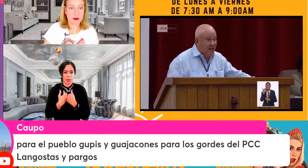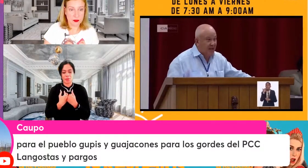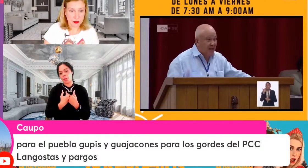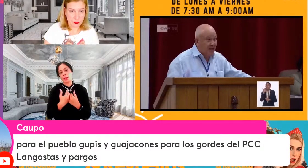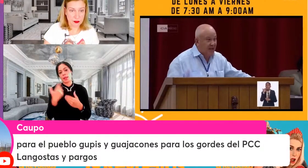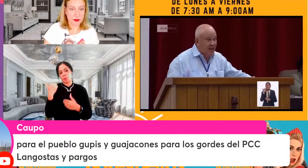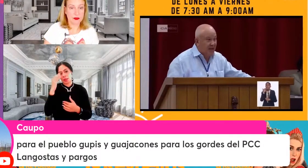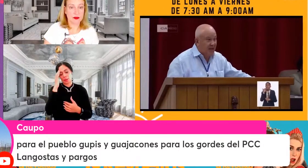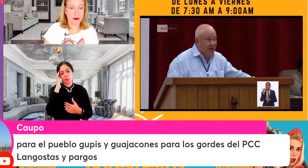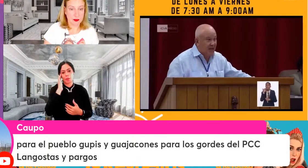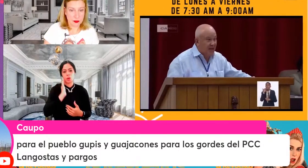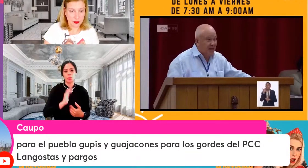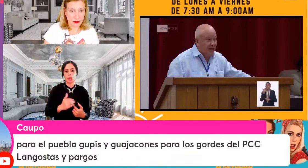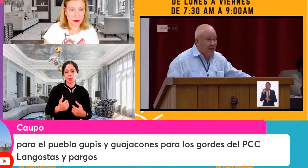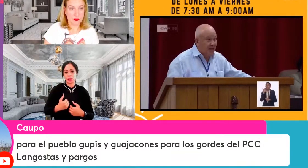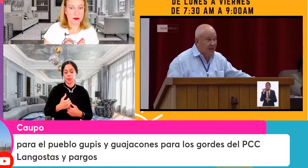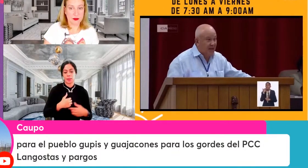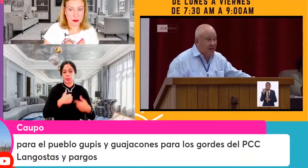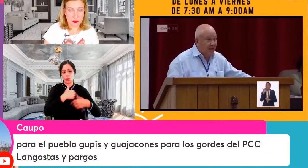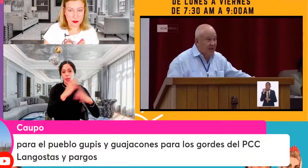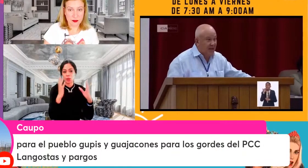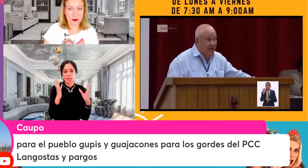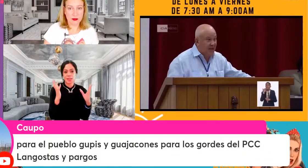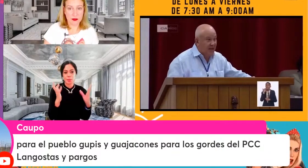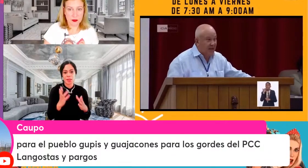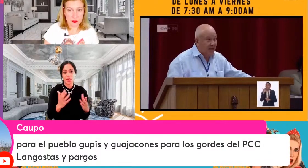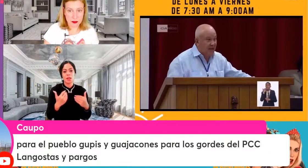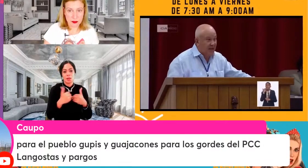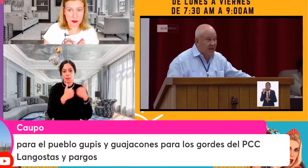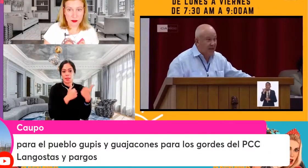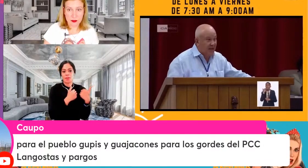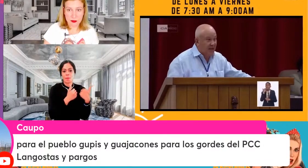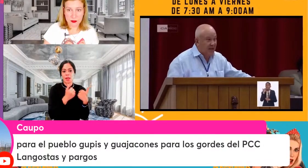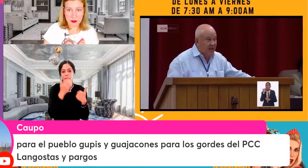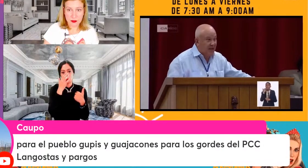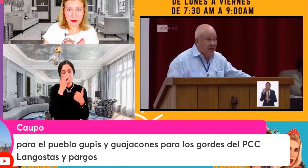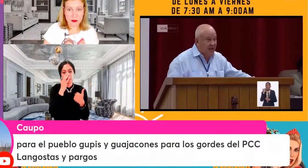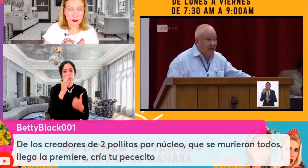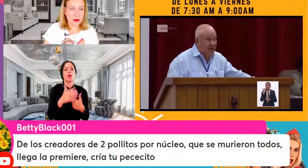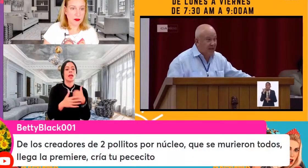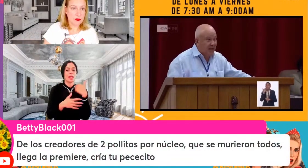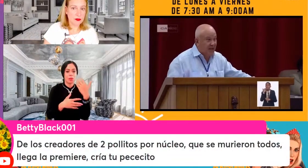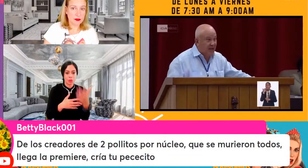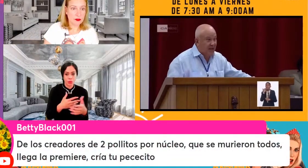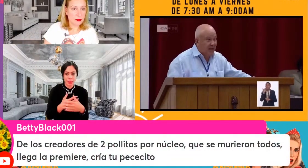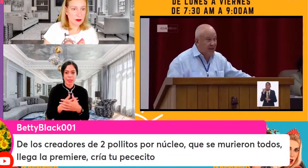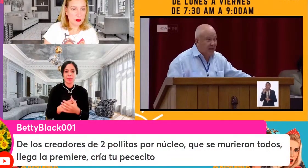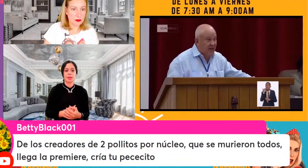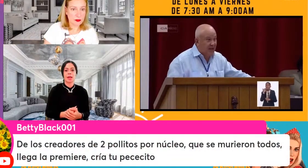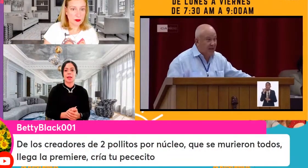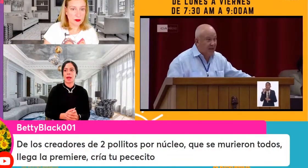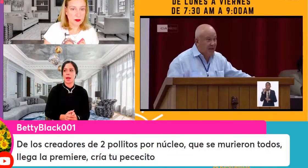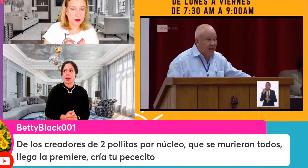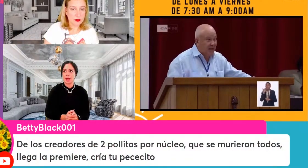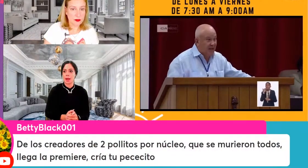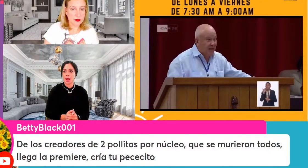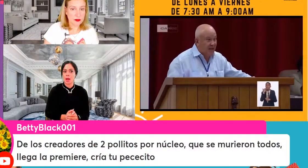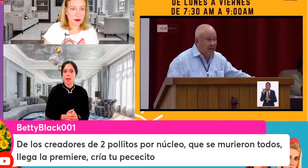Pinar porque la familia de mi novio de toda la adolescencia mía tenía familiares en Pinar del Río, que ahí es donde yo quería